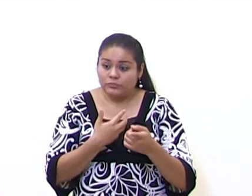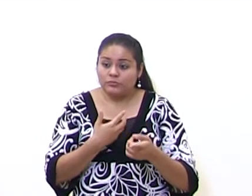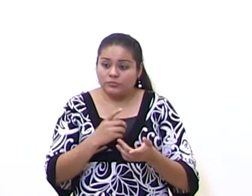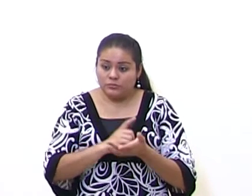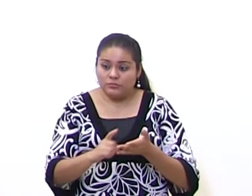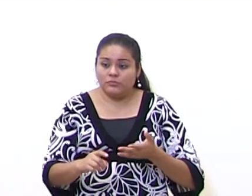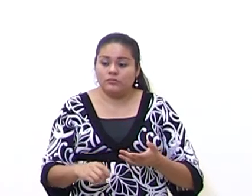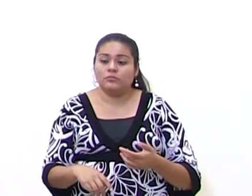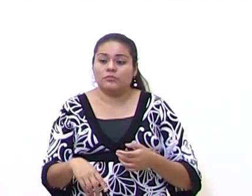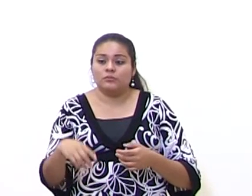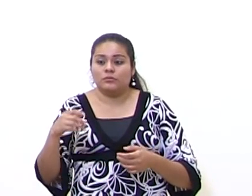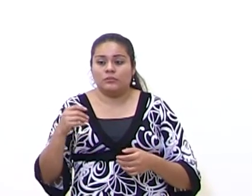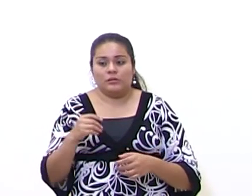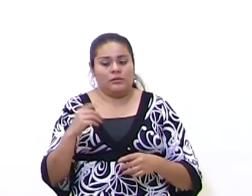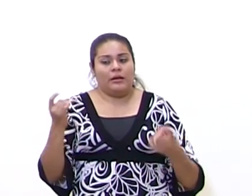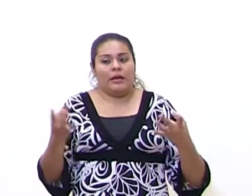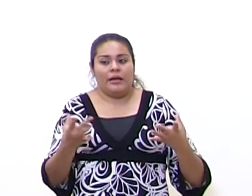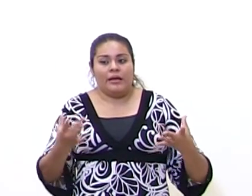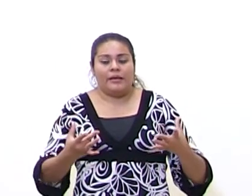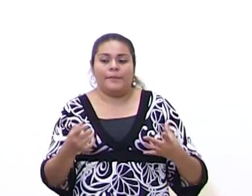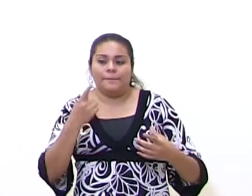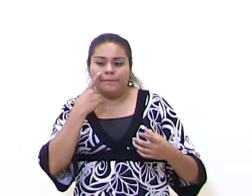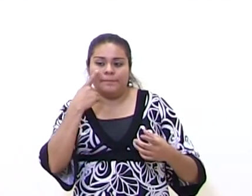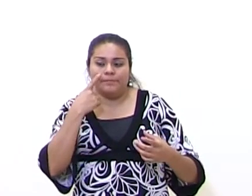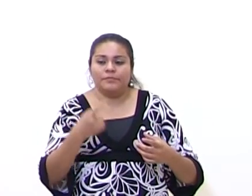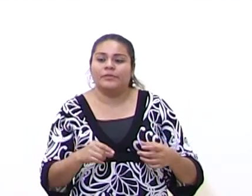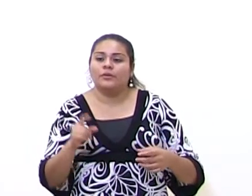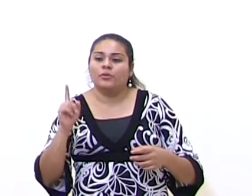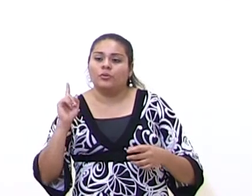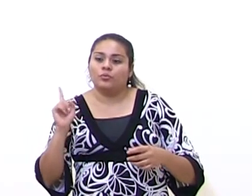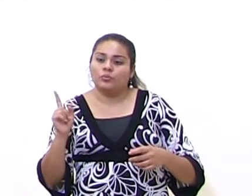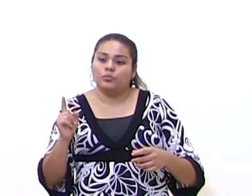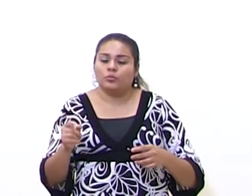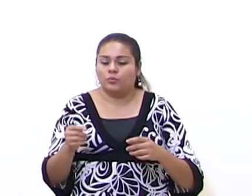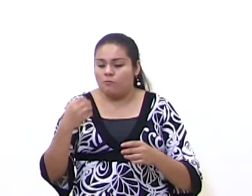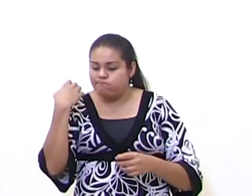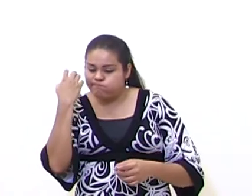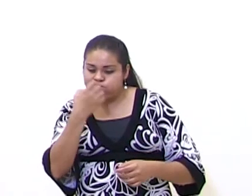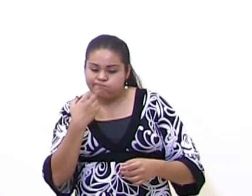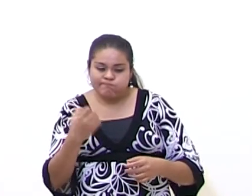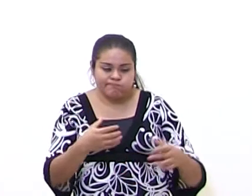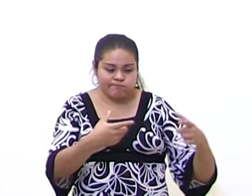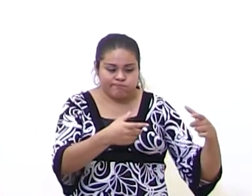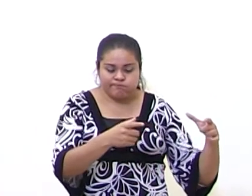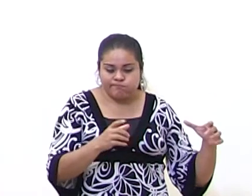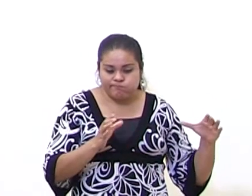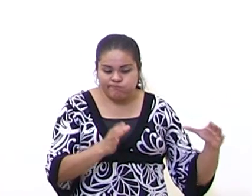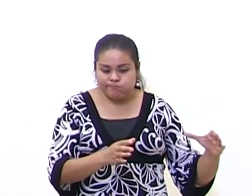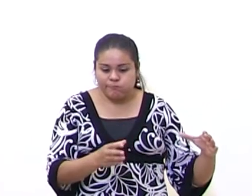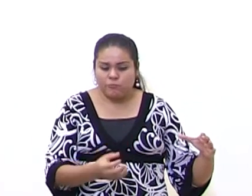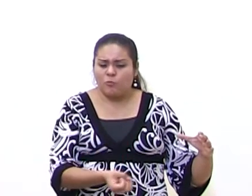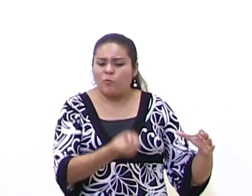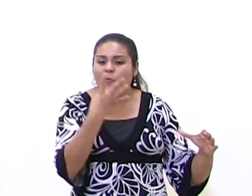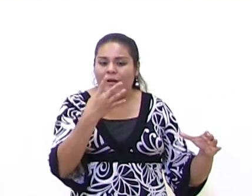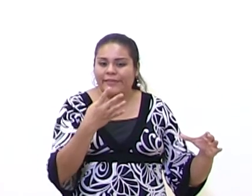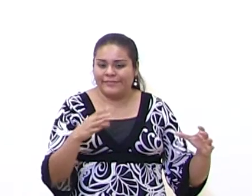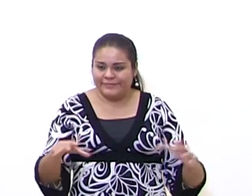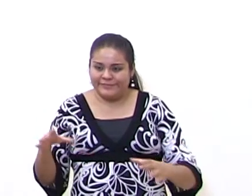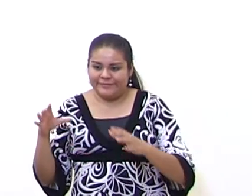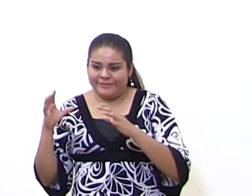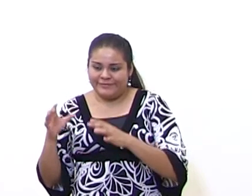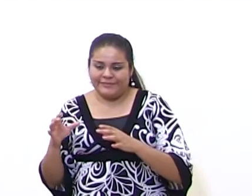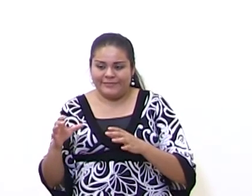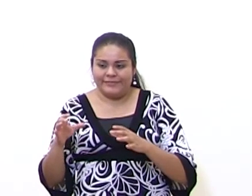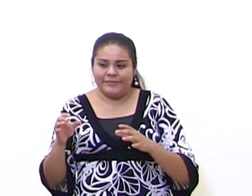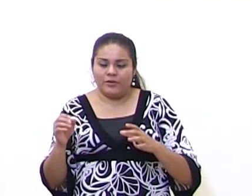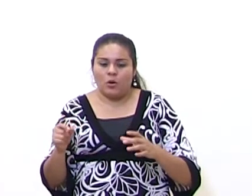Academia Española de la Lengua para que comprendamos esas palabras. Cuantitativo, de cuantificar. Cualitativo, de elementos